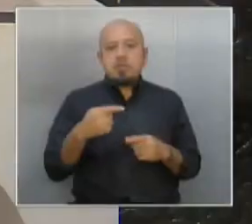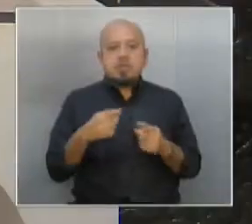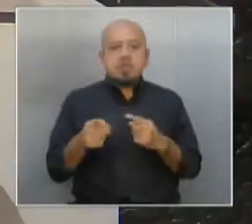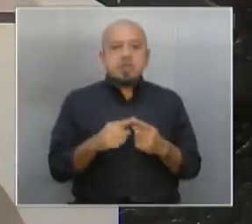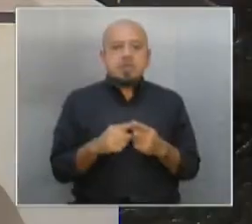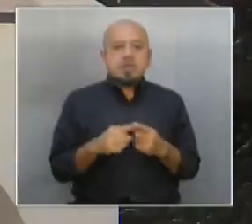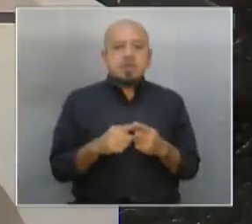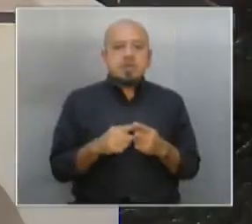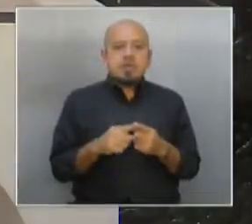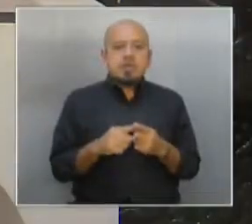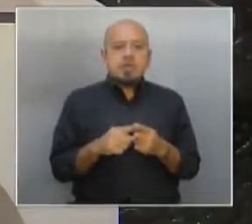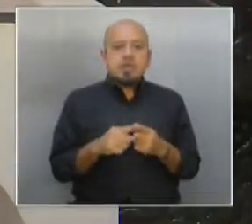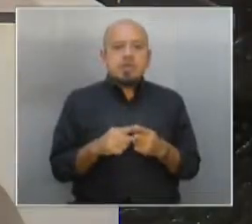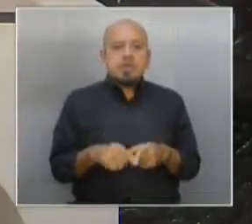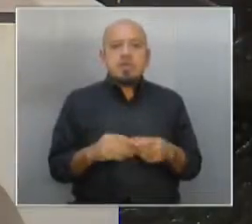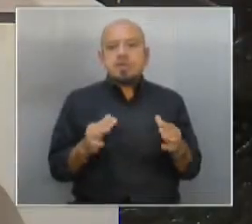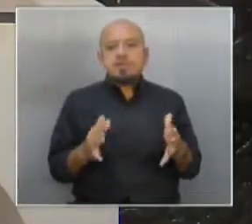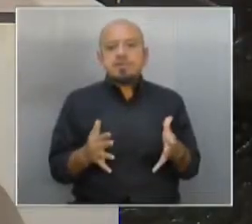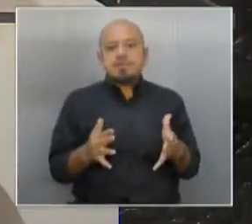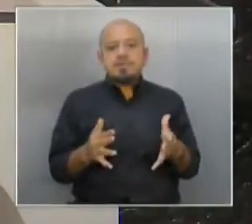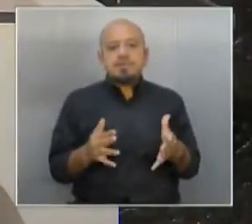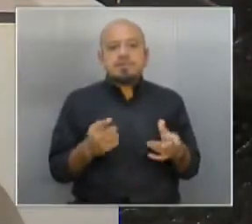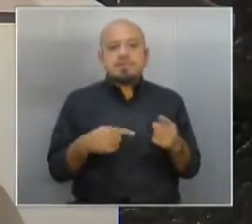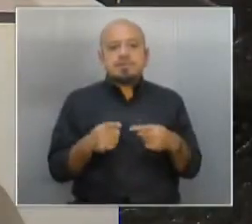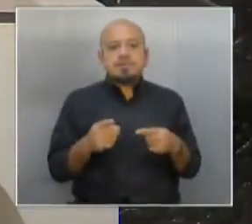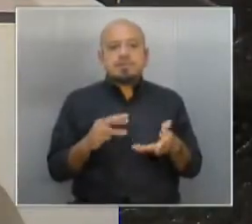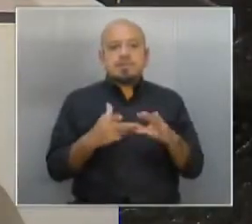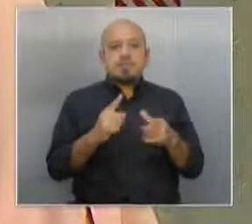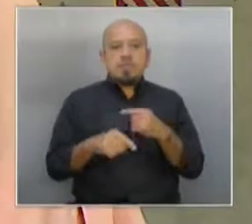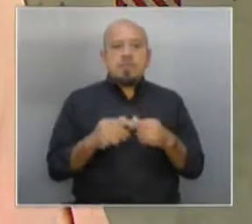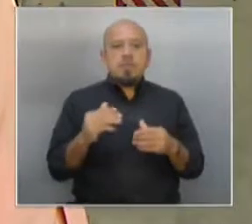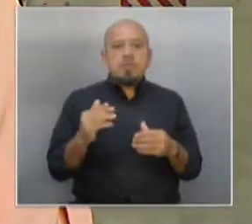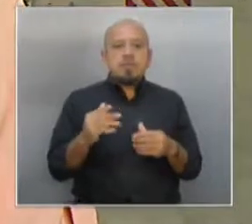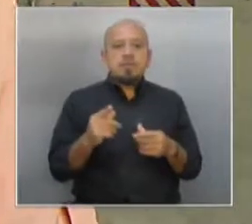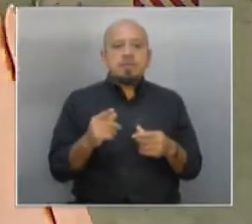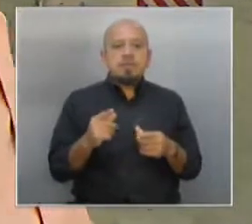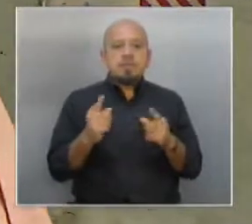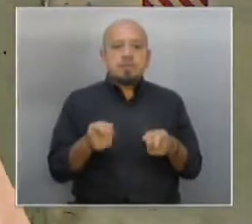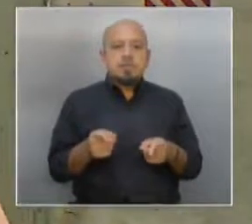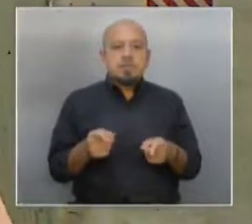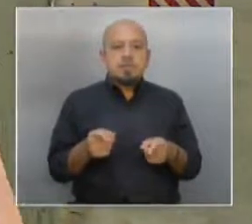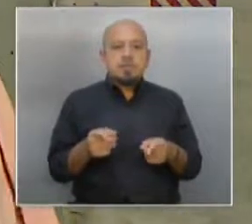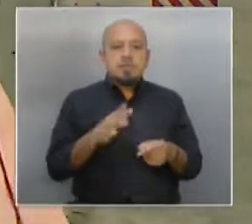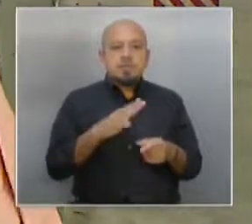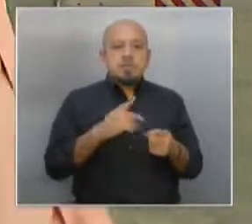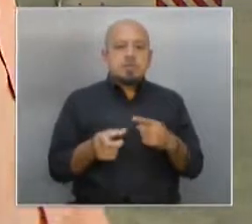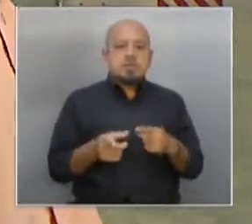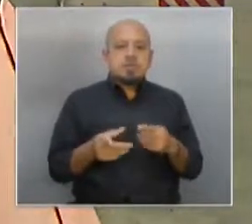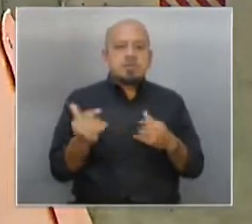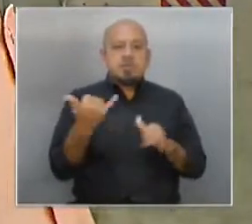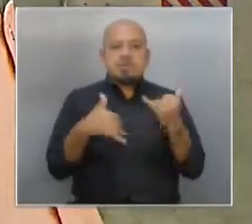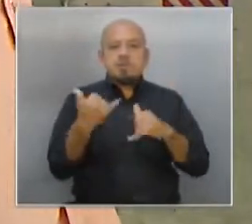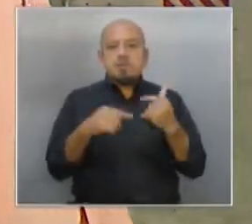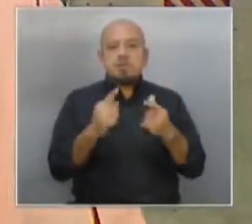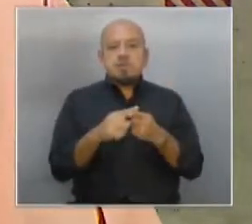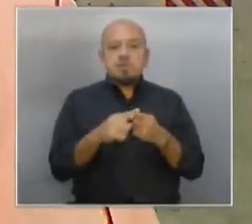cosecha, sí, para la siembra. Y aparte era algo en una manera de producir tan artesanal, ¿no? Exacto. Tampoco es que deben tener como la misma información